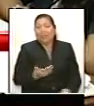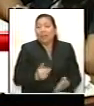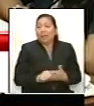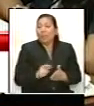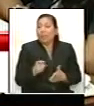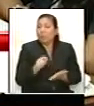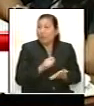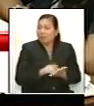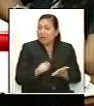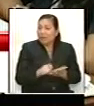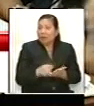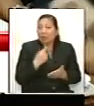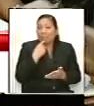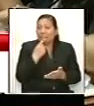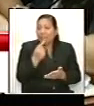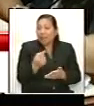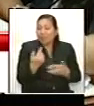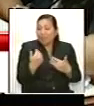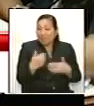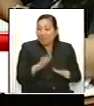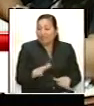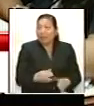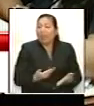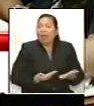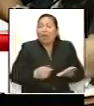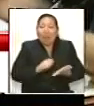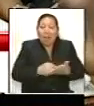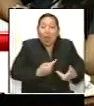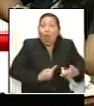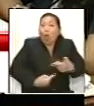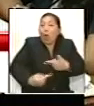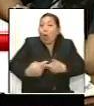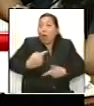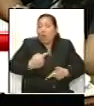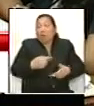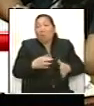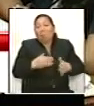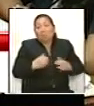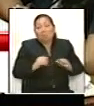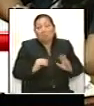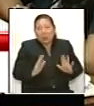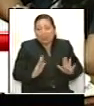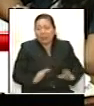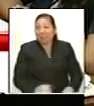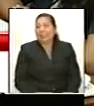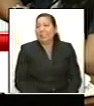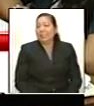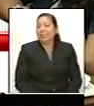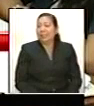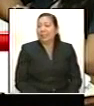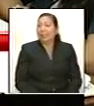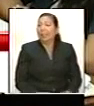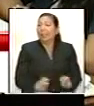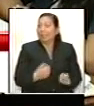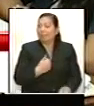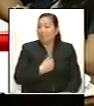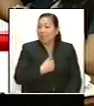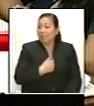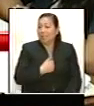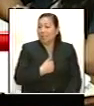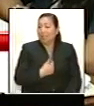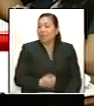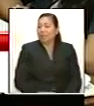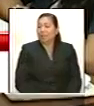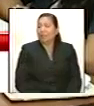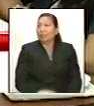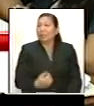tú escribas, lo que tú denuncies, ya derivarlo o transcribirlo, que puede suceder. A título personal, vuelvo a